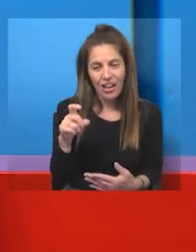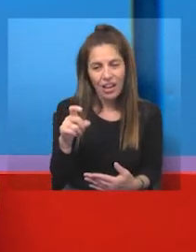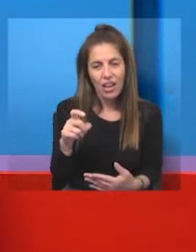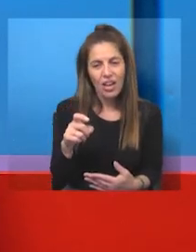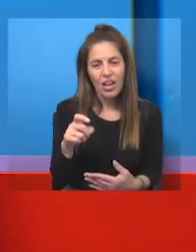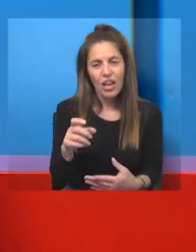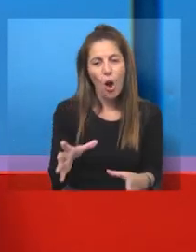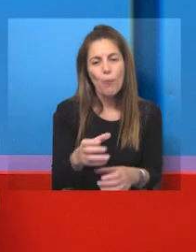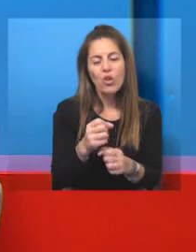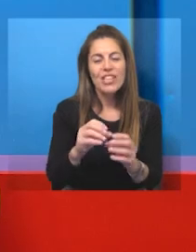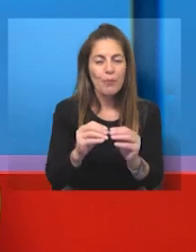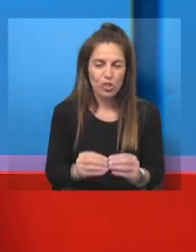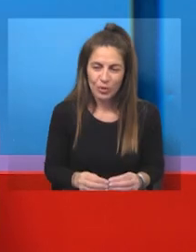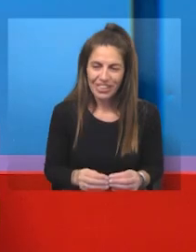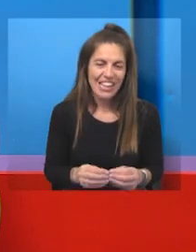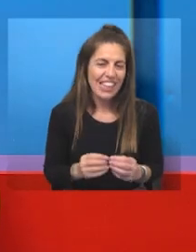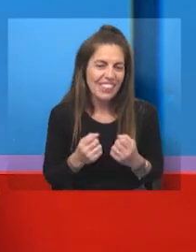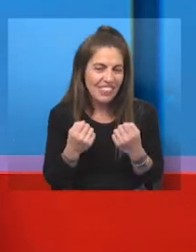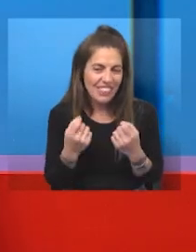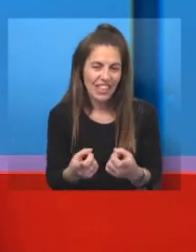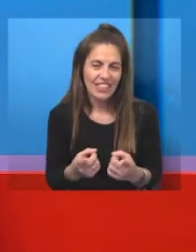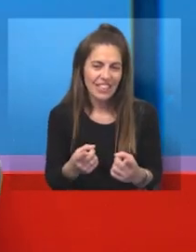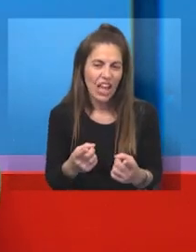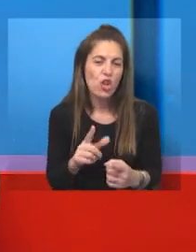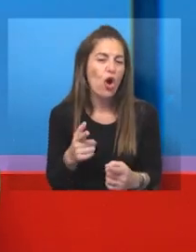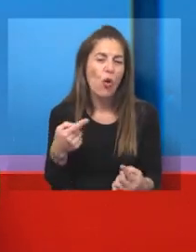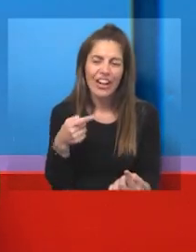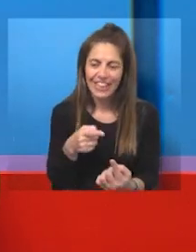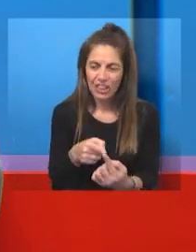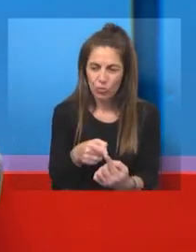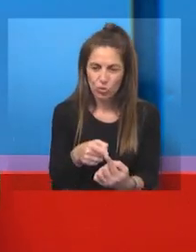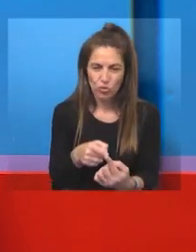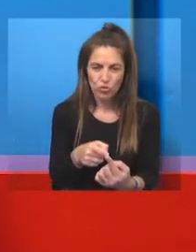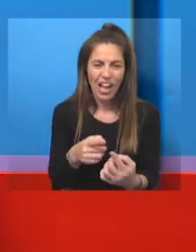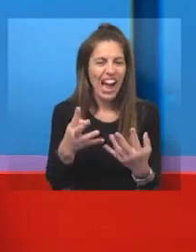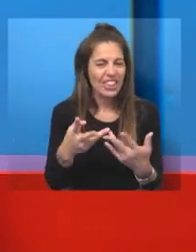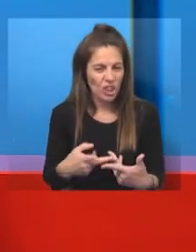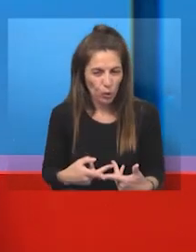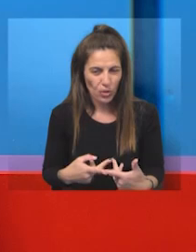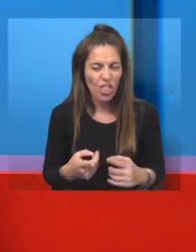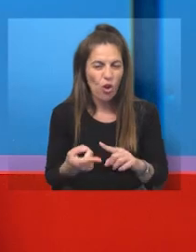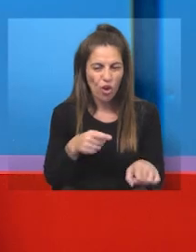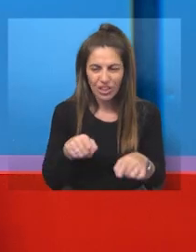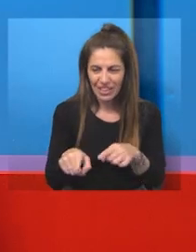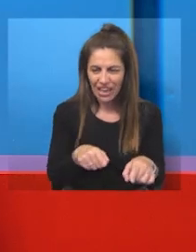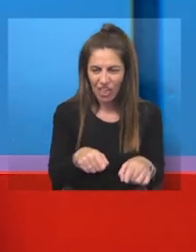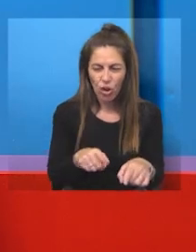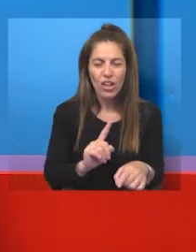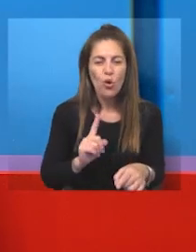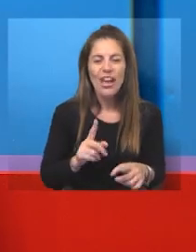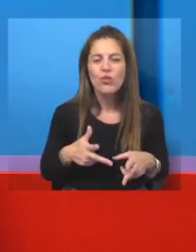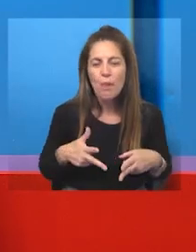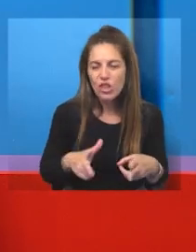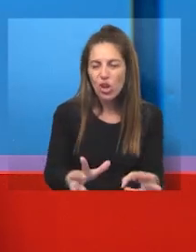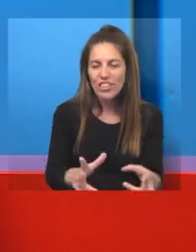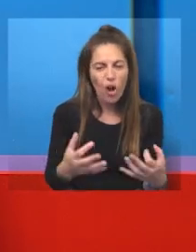bolsas presupuestales destinadas este sin objetivos eh articulados coordinados sin una metodología